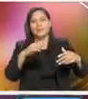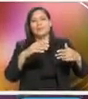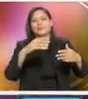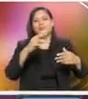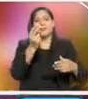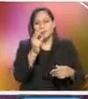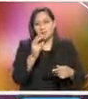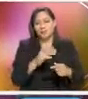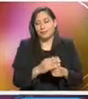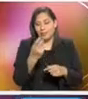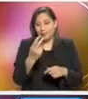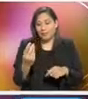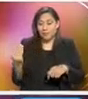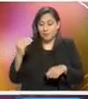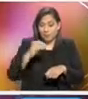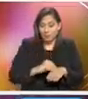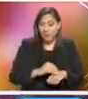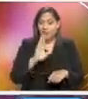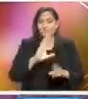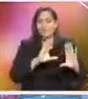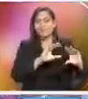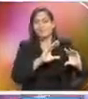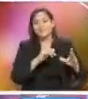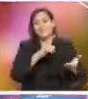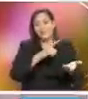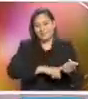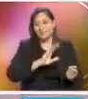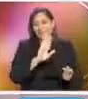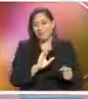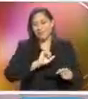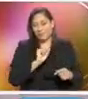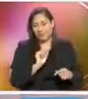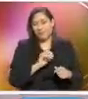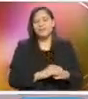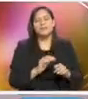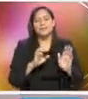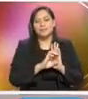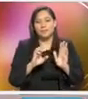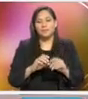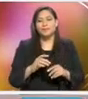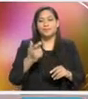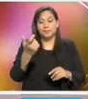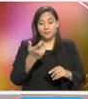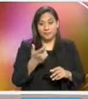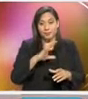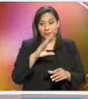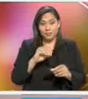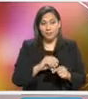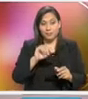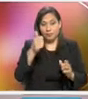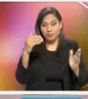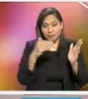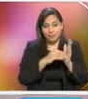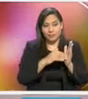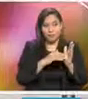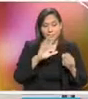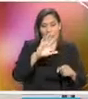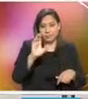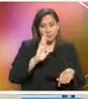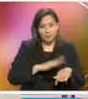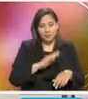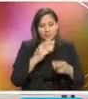crédito, que ahí también es donde puede estar, donde no estemos generando riqueza. Entonces, parece mentira, pero este 25%, estos 3,000 pesos, a lo largo del